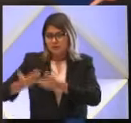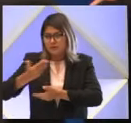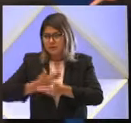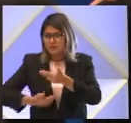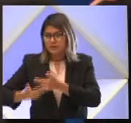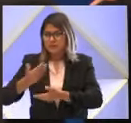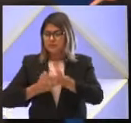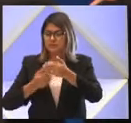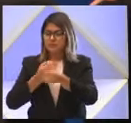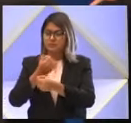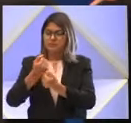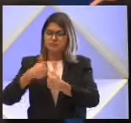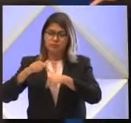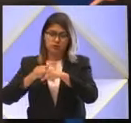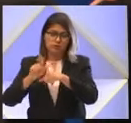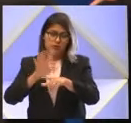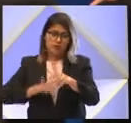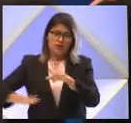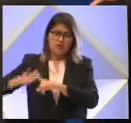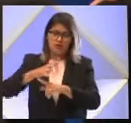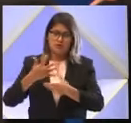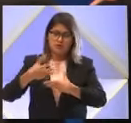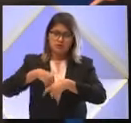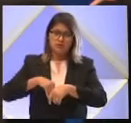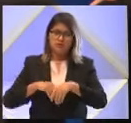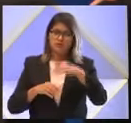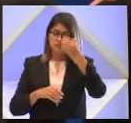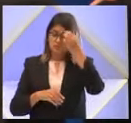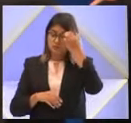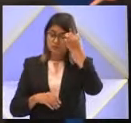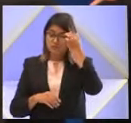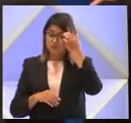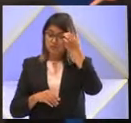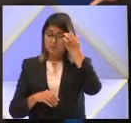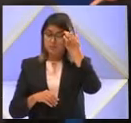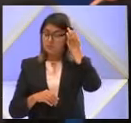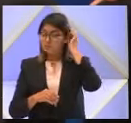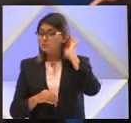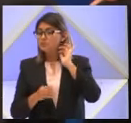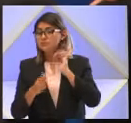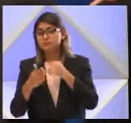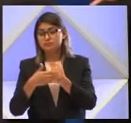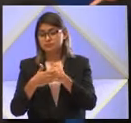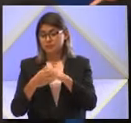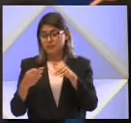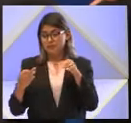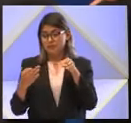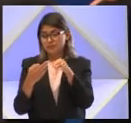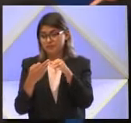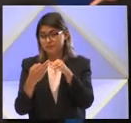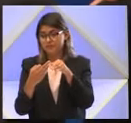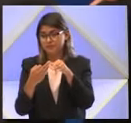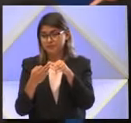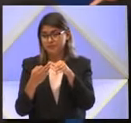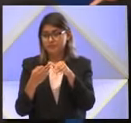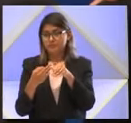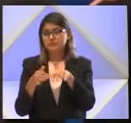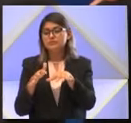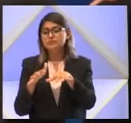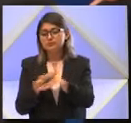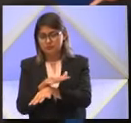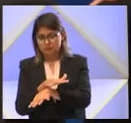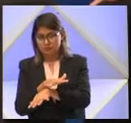es bueno el sector dentro de unos años pocos va a cambiar y la tercera es